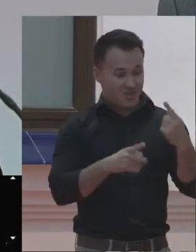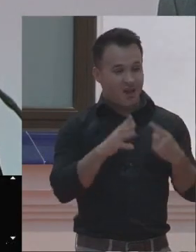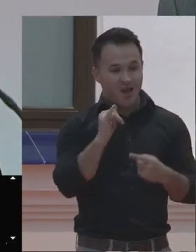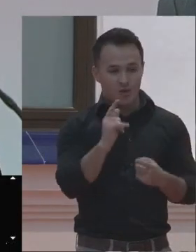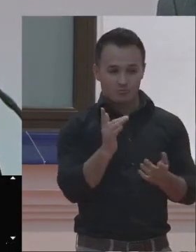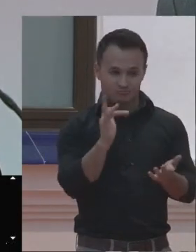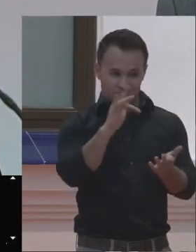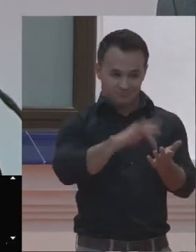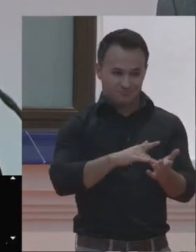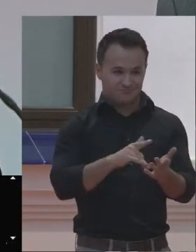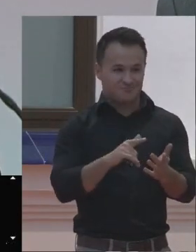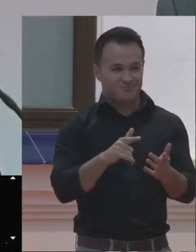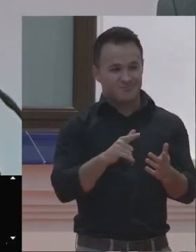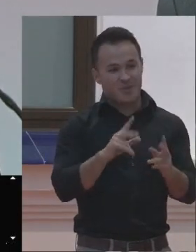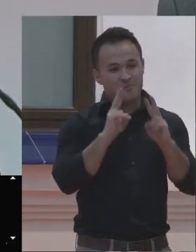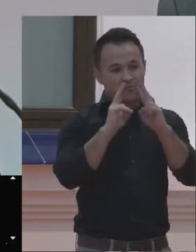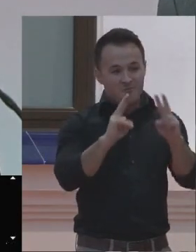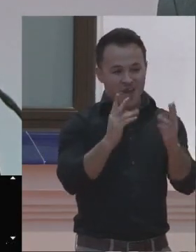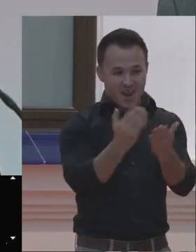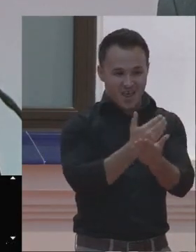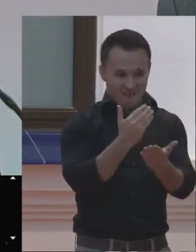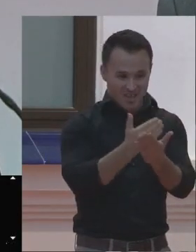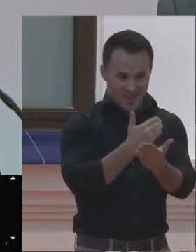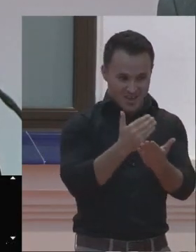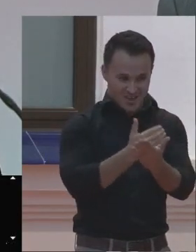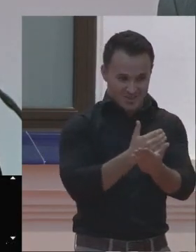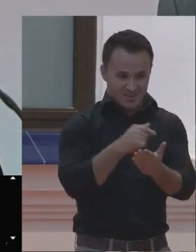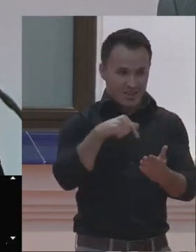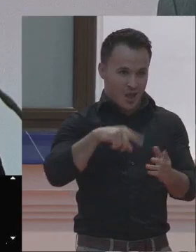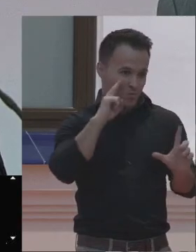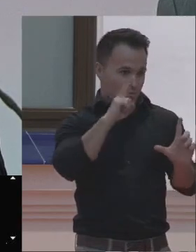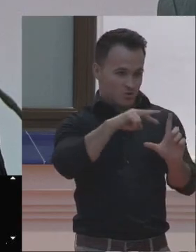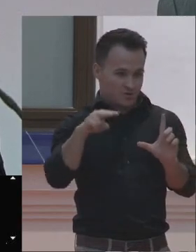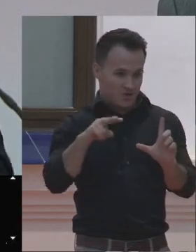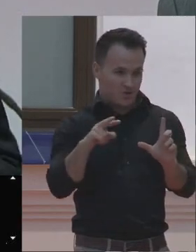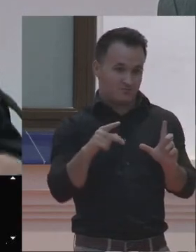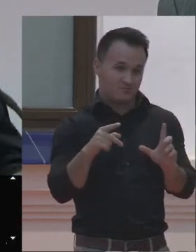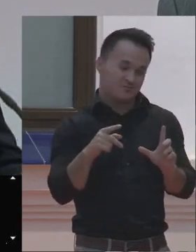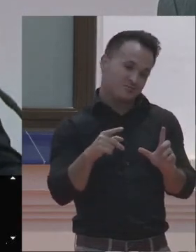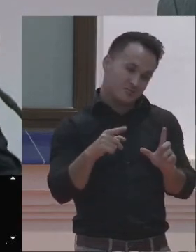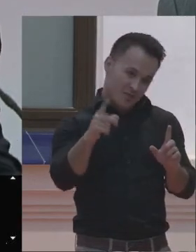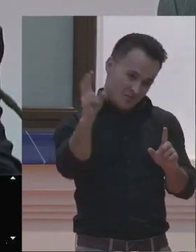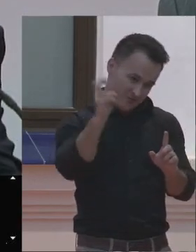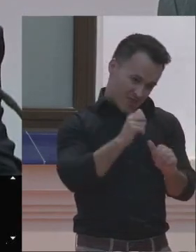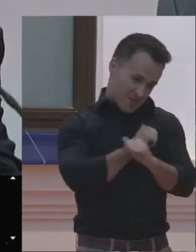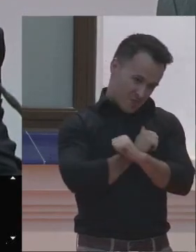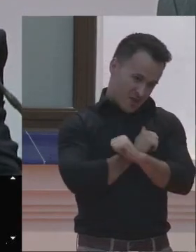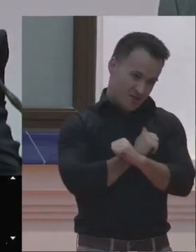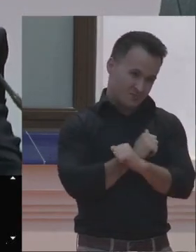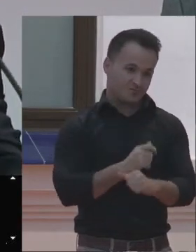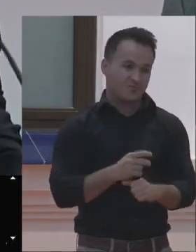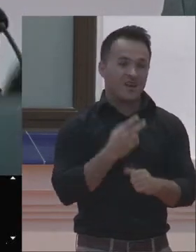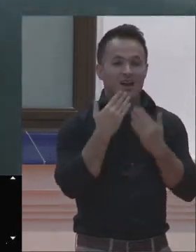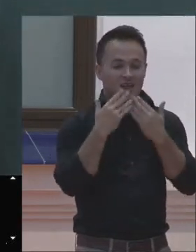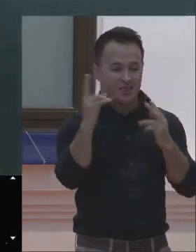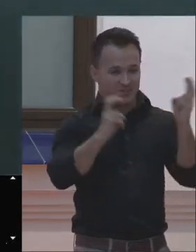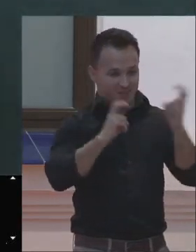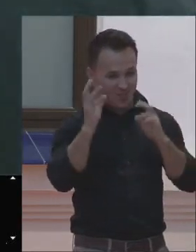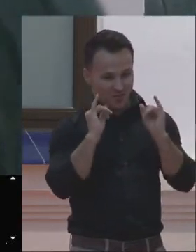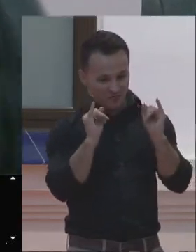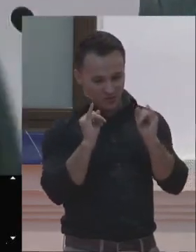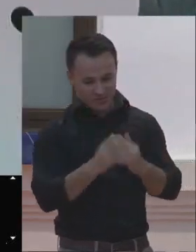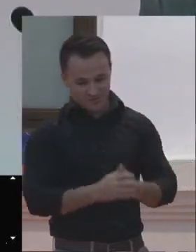por supuesto será también aquí en el museo y que os esperamos a todos vosotros. Muchas gracias por vuestra asistencia y disfrutar de la tarde.